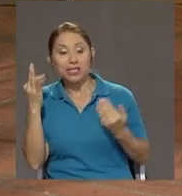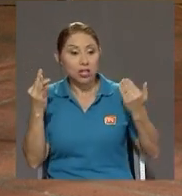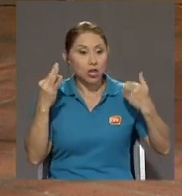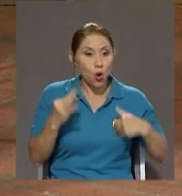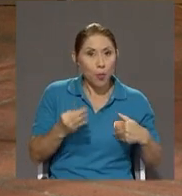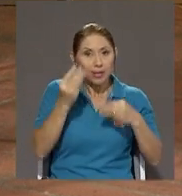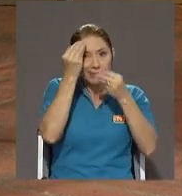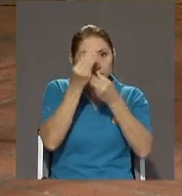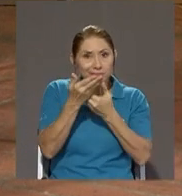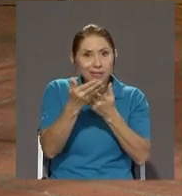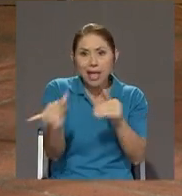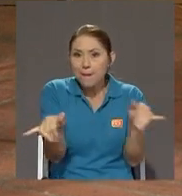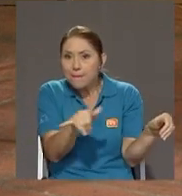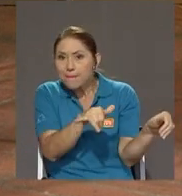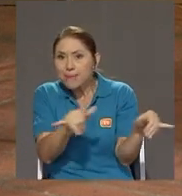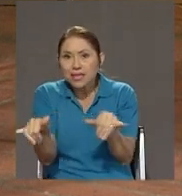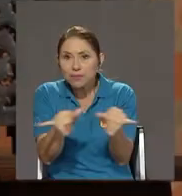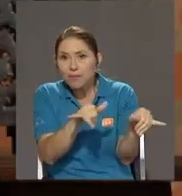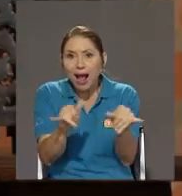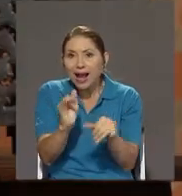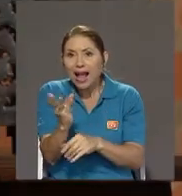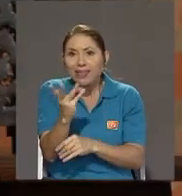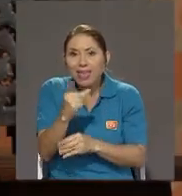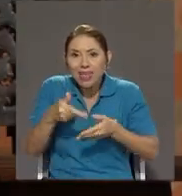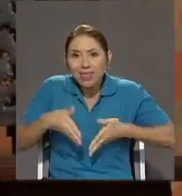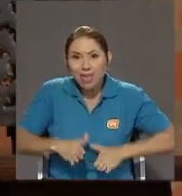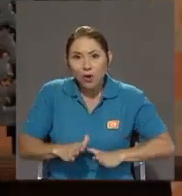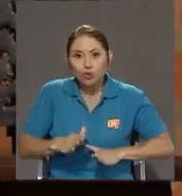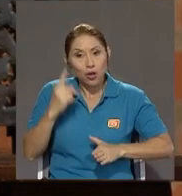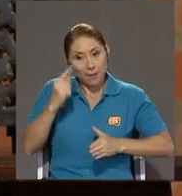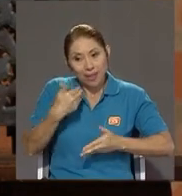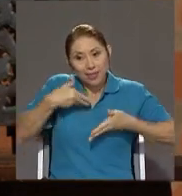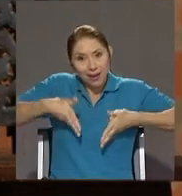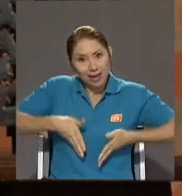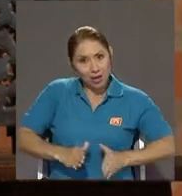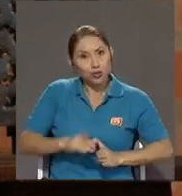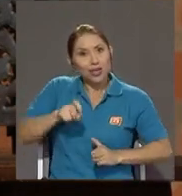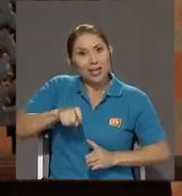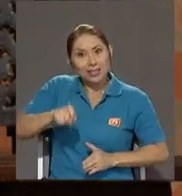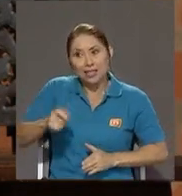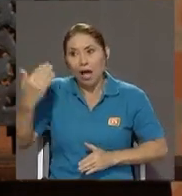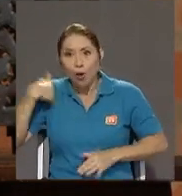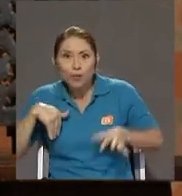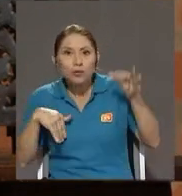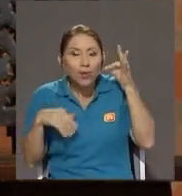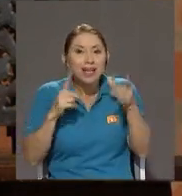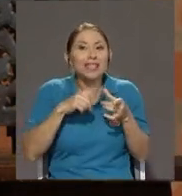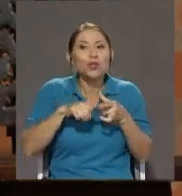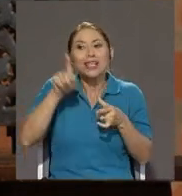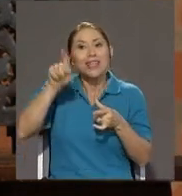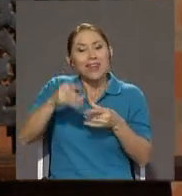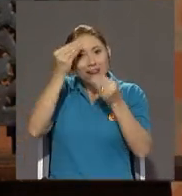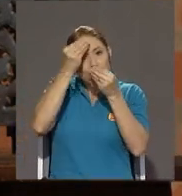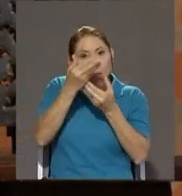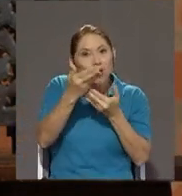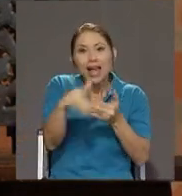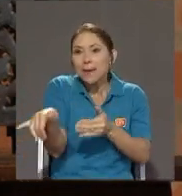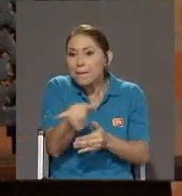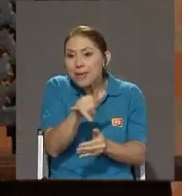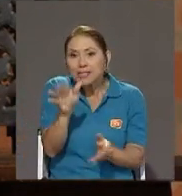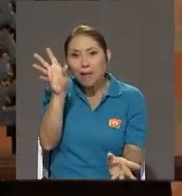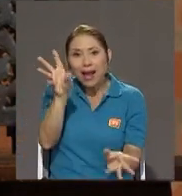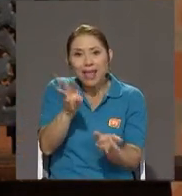de hijos, es decir, para reproducirse necesito de un hombre y de una mujer. Entonces, deberían en promedio reportar la misma cantidad de hijos. Y a mí me parece que